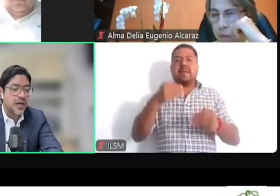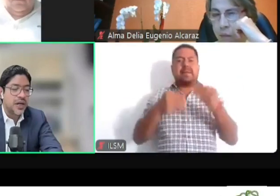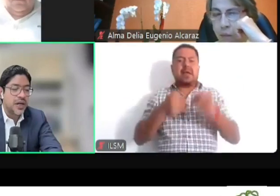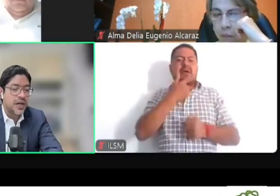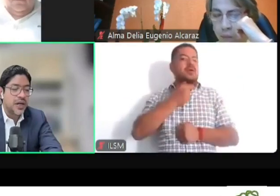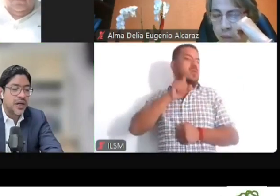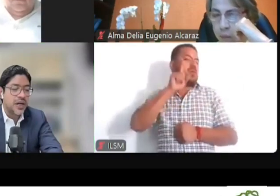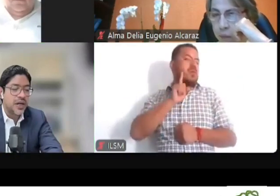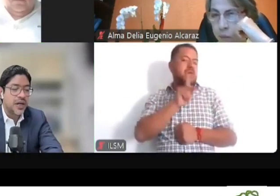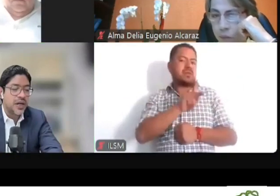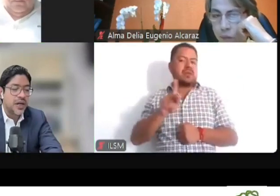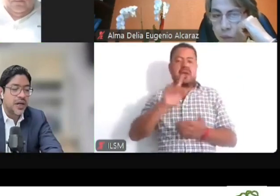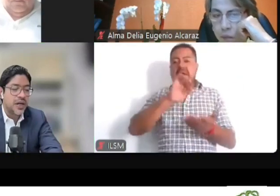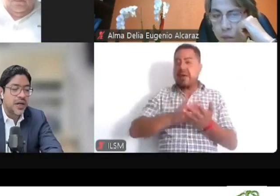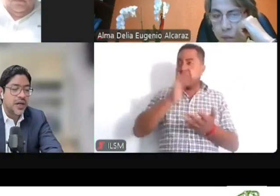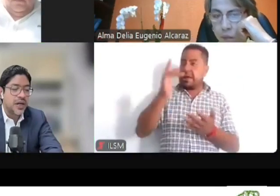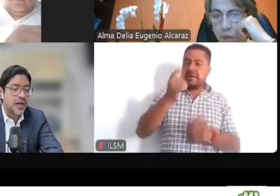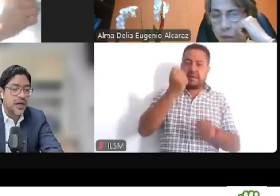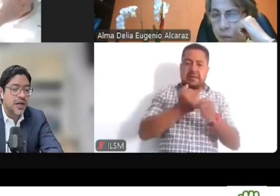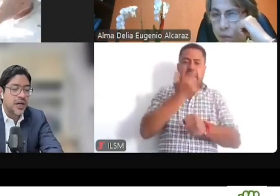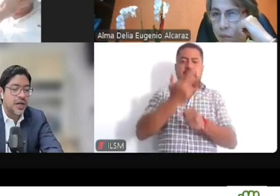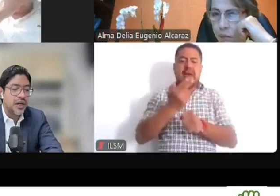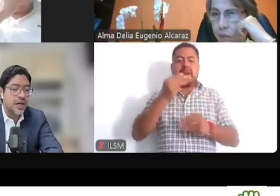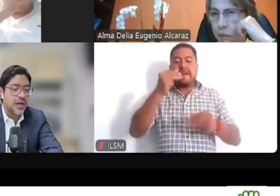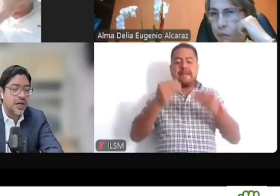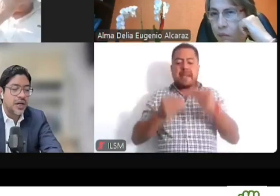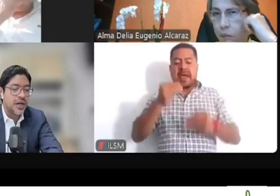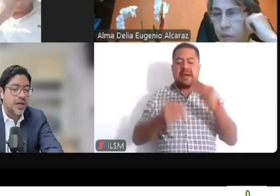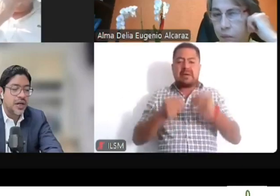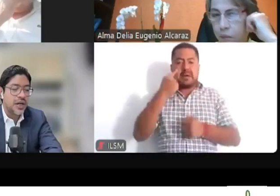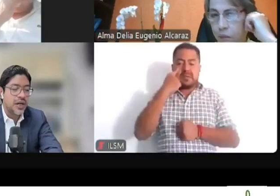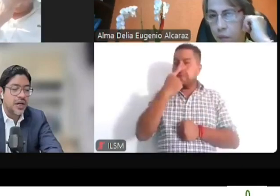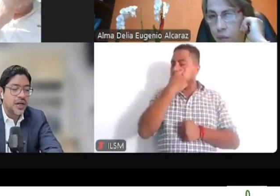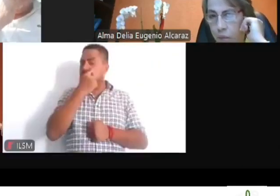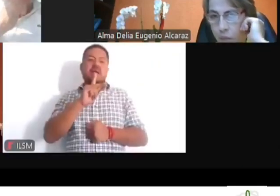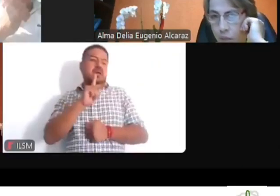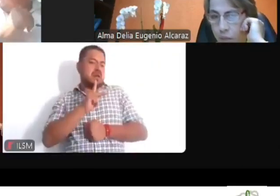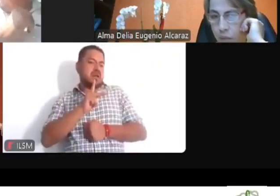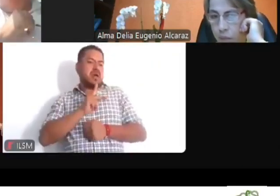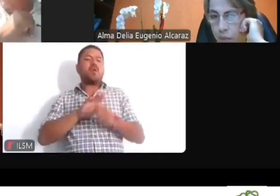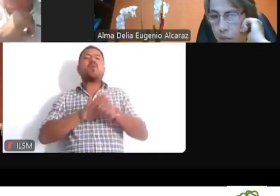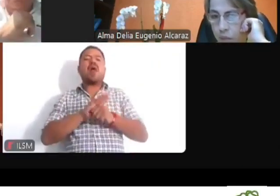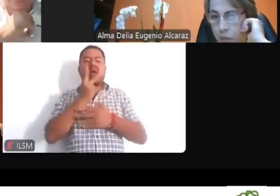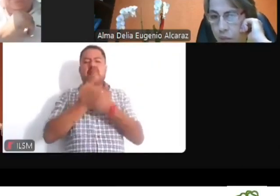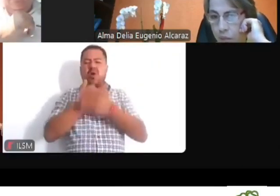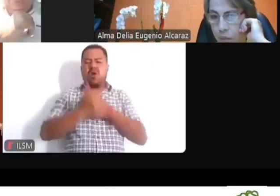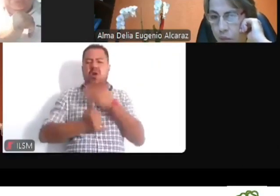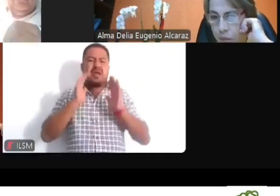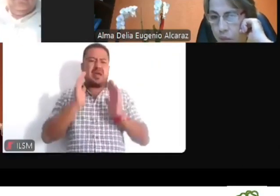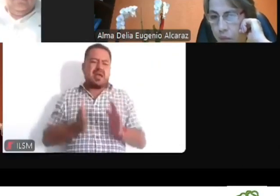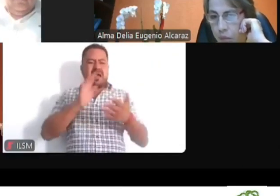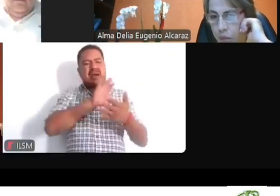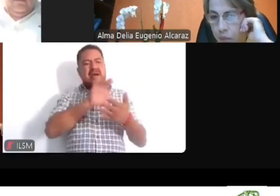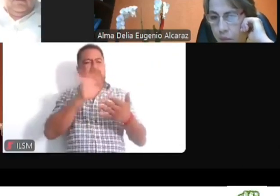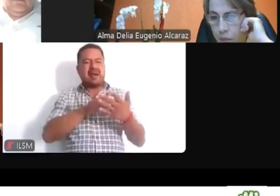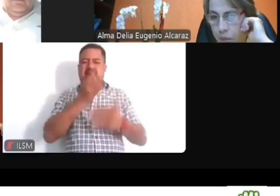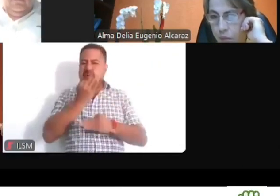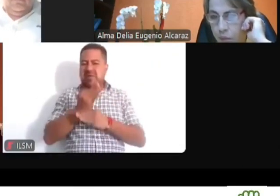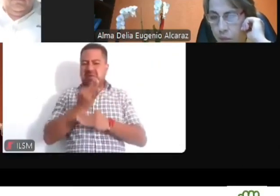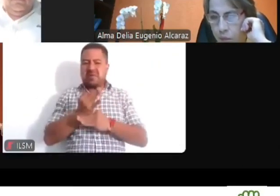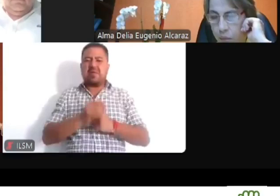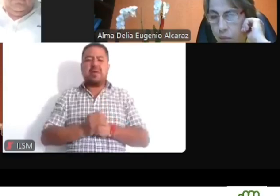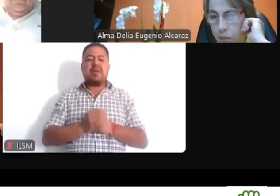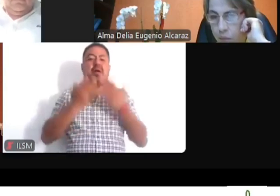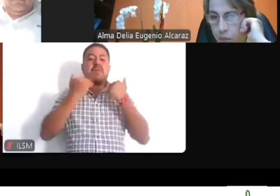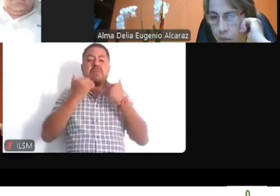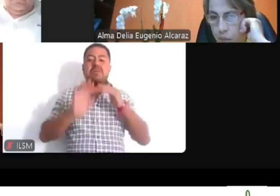magistrado Gracias secretario magistradas magistrado está nuestra consideración proyecto del que se ha dado cuenta No